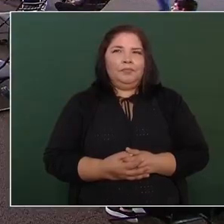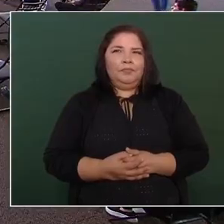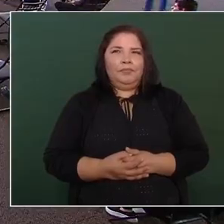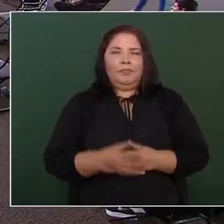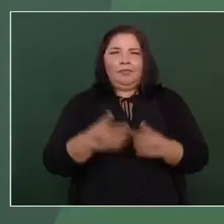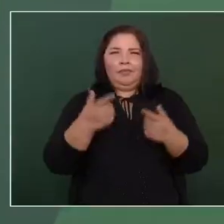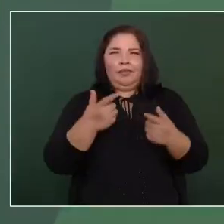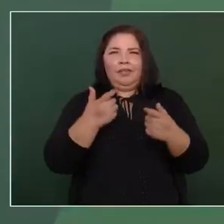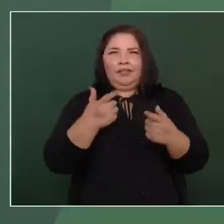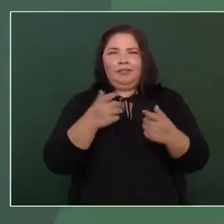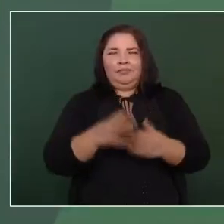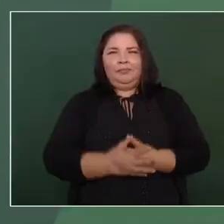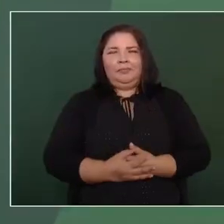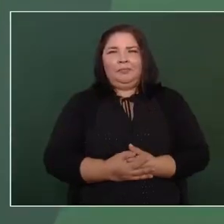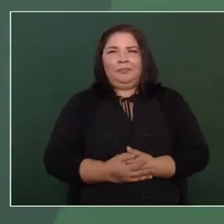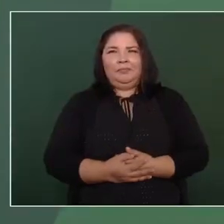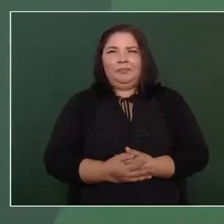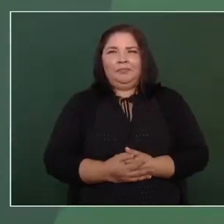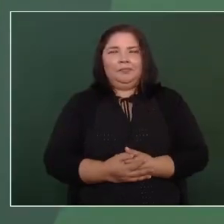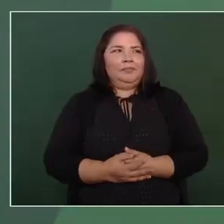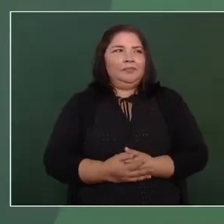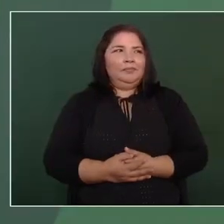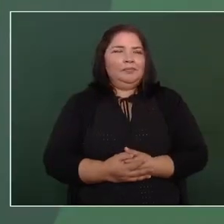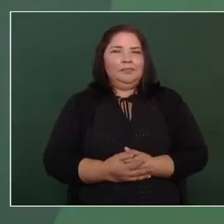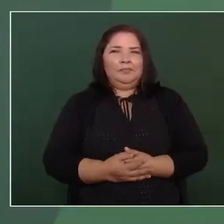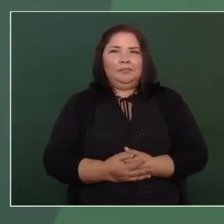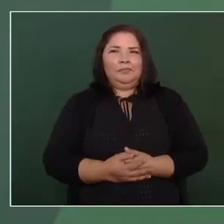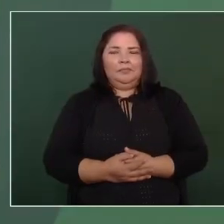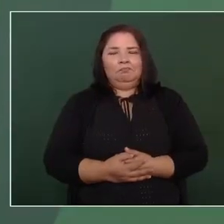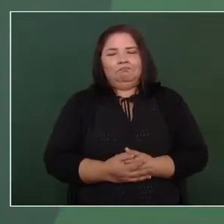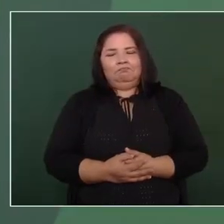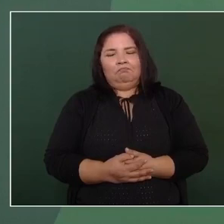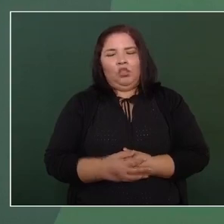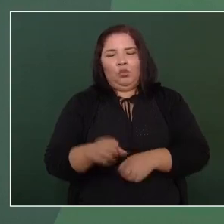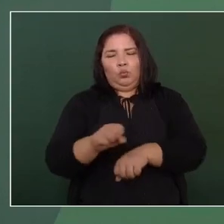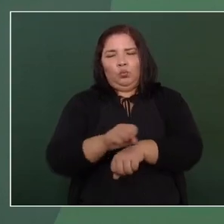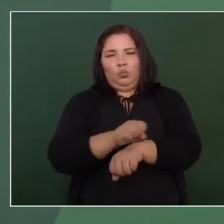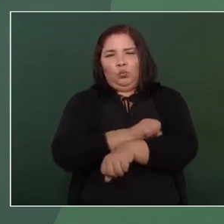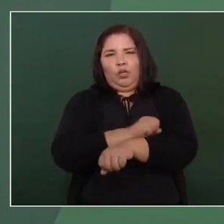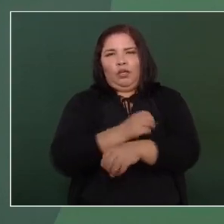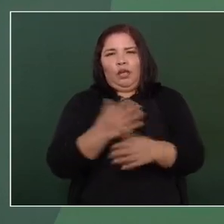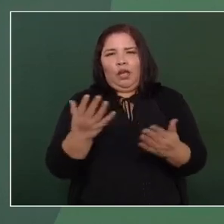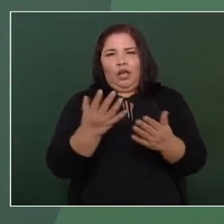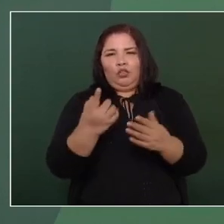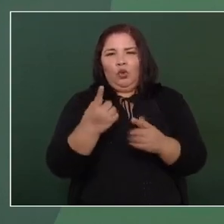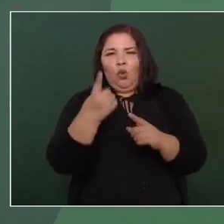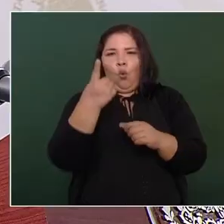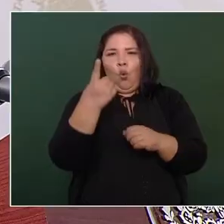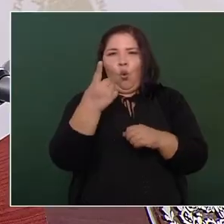Miren cómo me lo dice. Es sencillo, es ampliarlo un mes